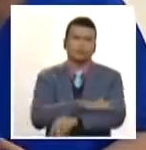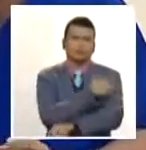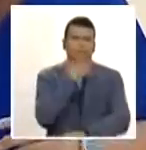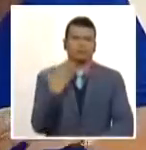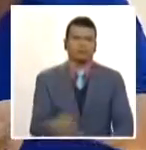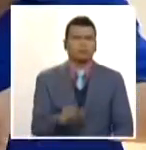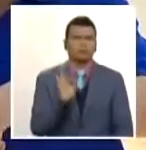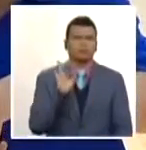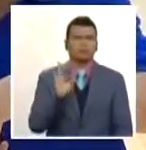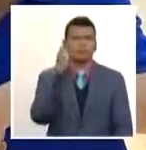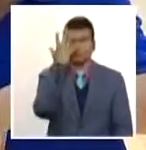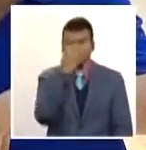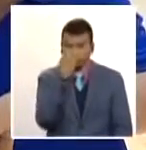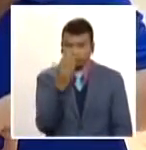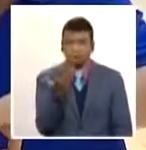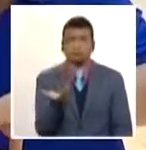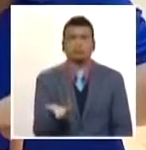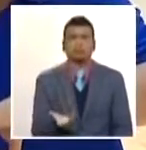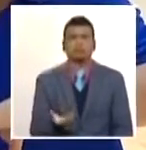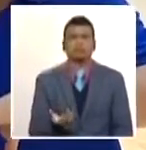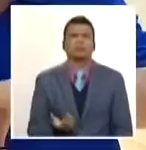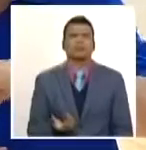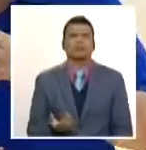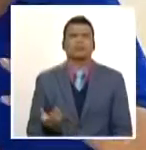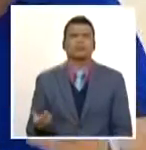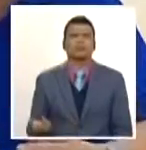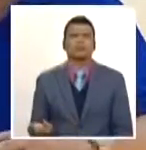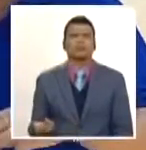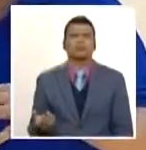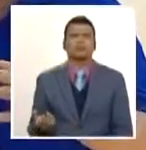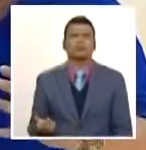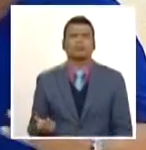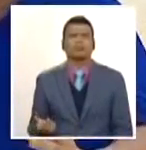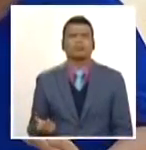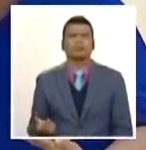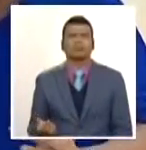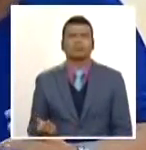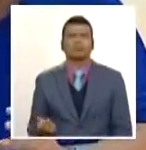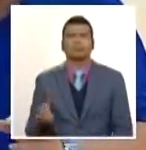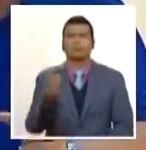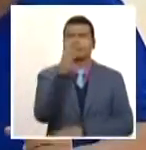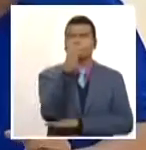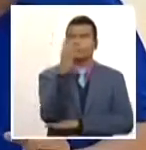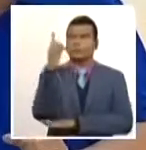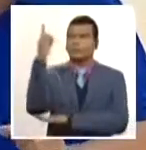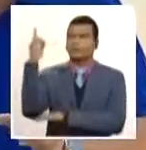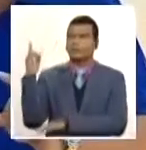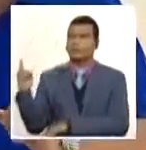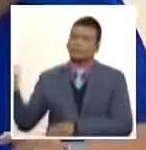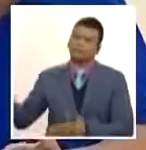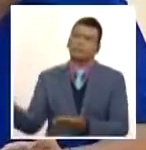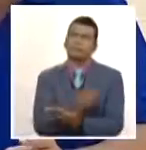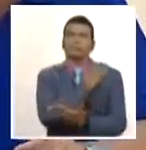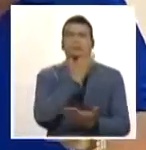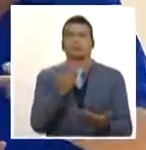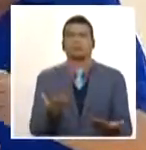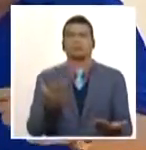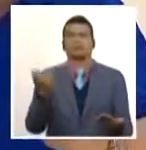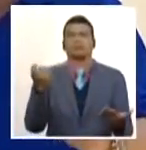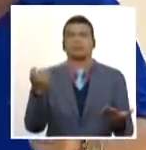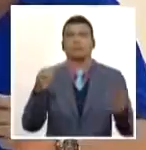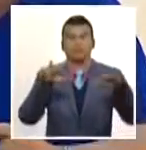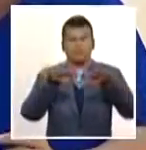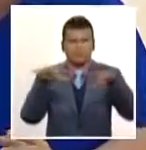desde arriba, quitar toda esa invasión que hay de antenas, ya las Tres Cruces prácticamente no se ven